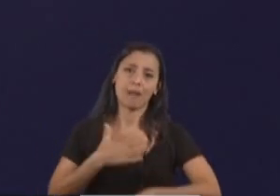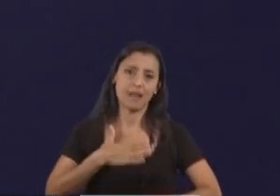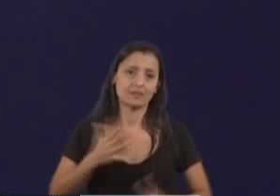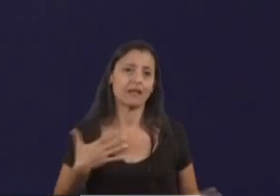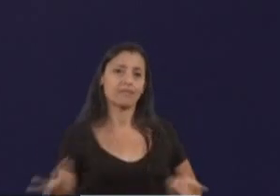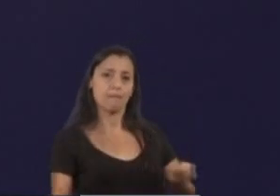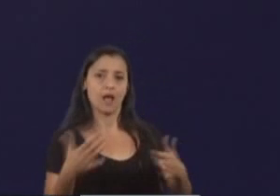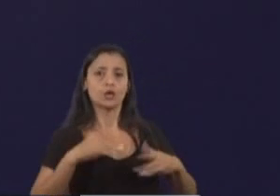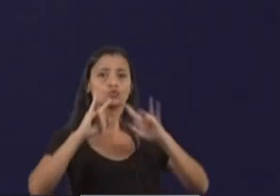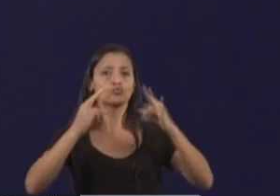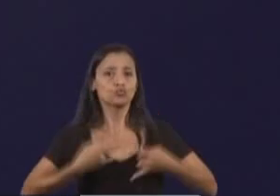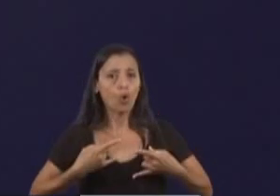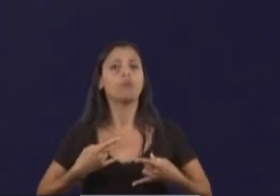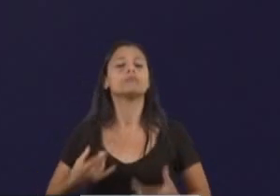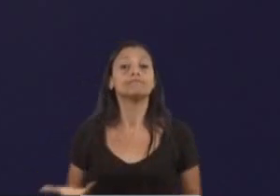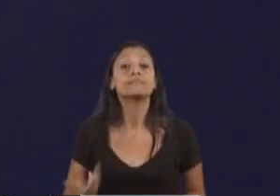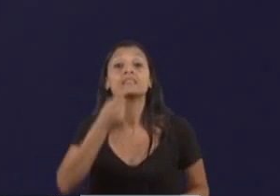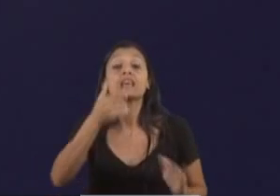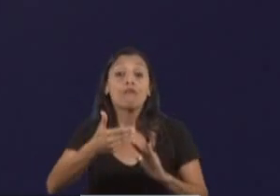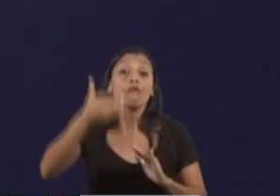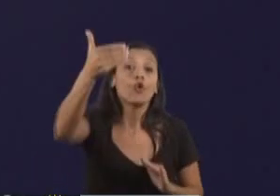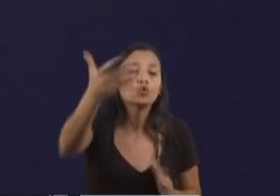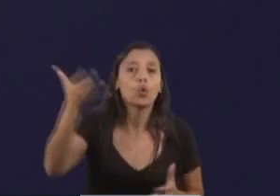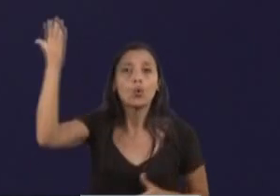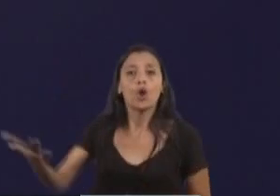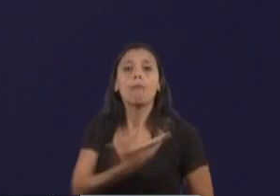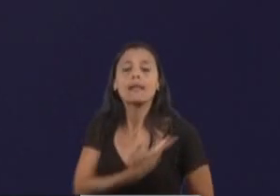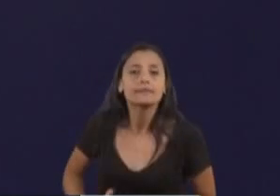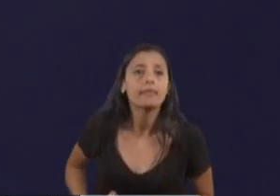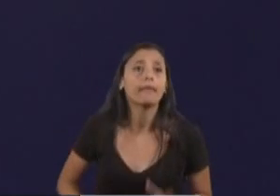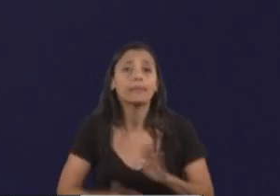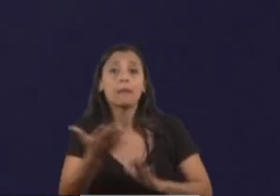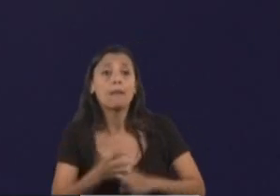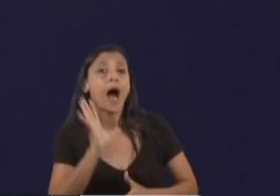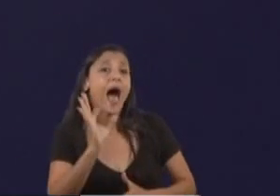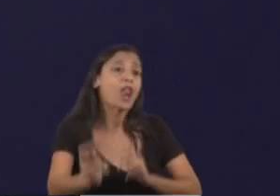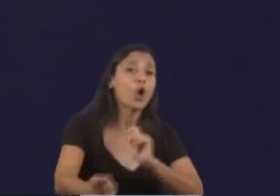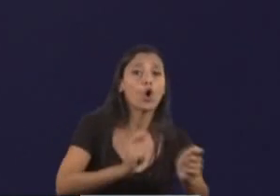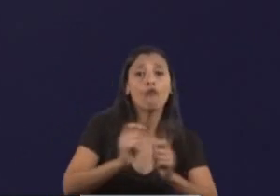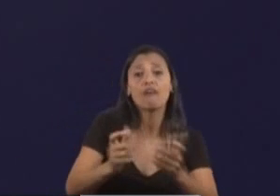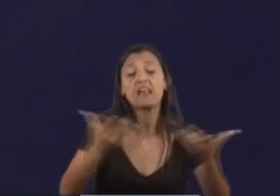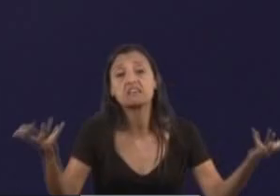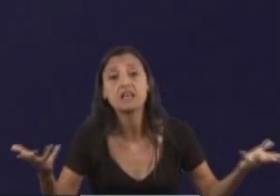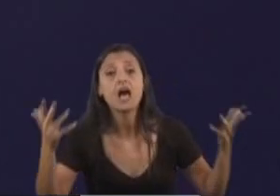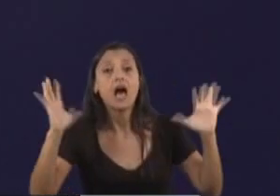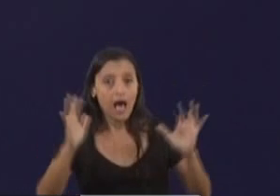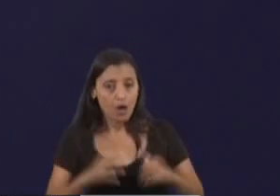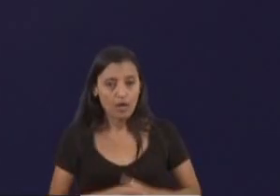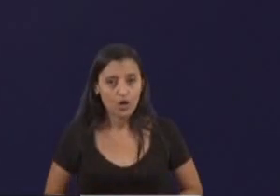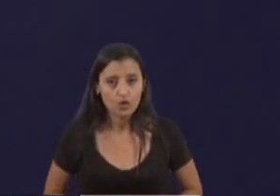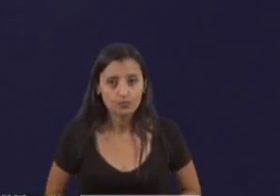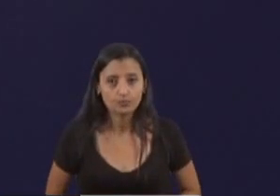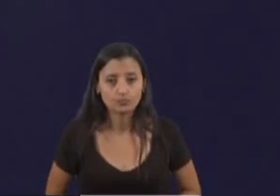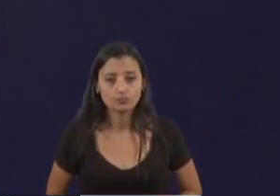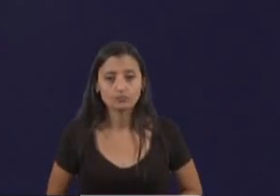hacer algún formato, digamos, de conferencia de prensa, es probable